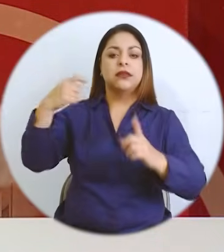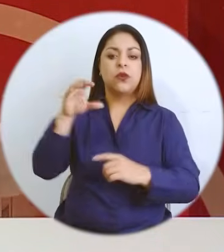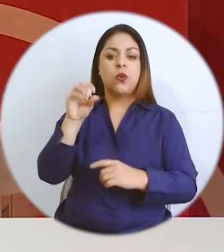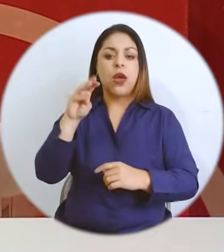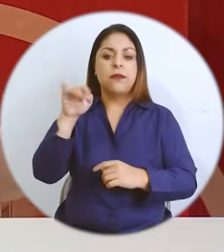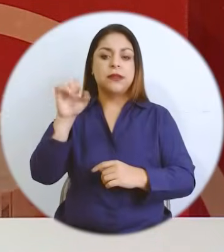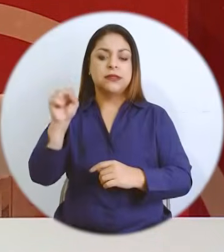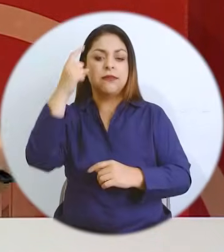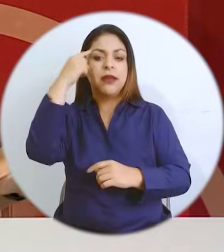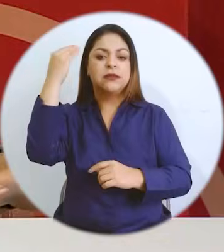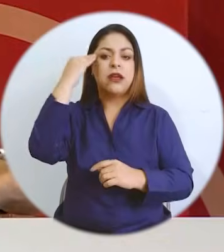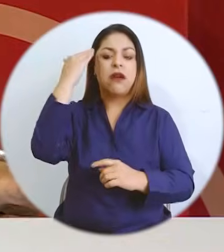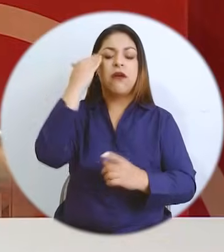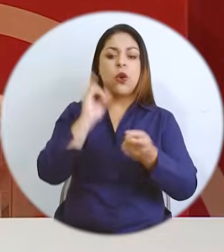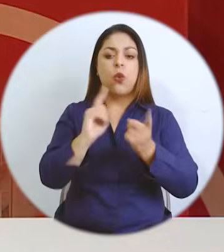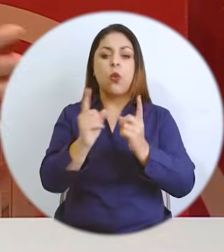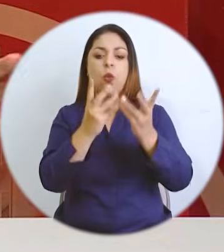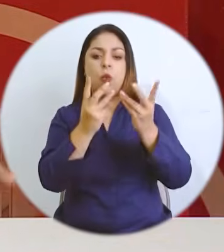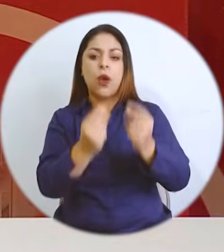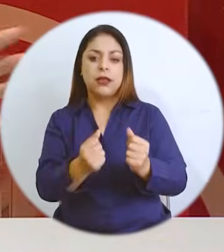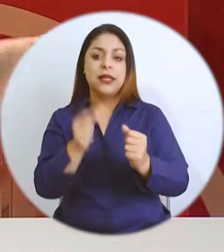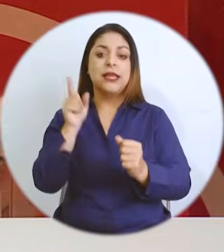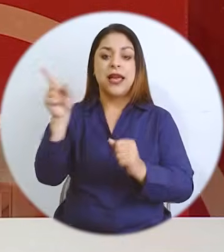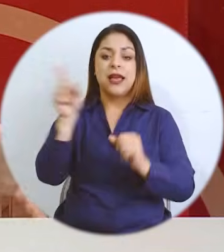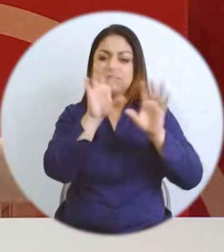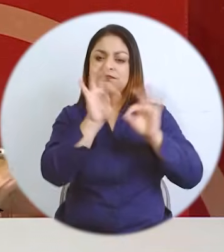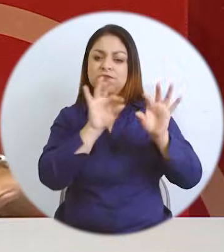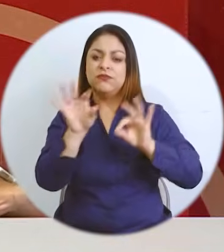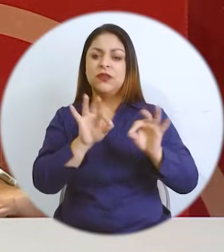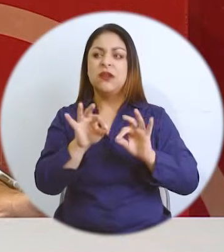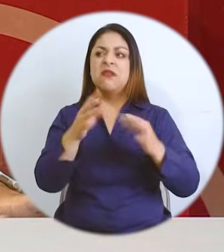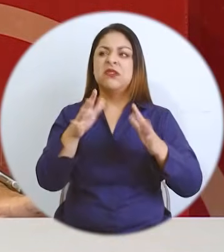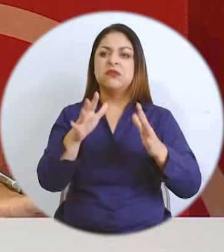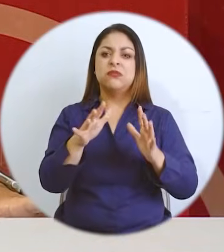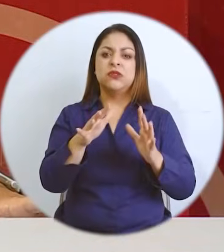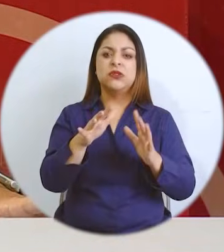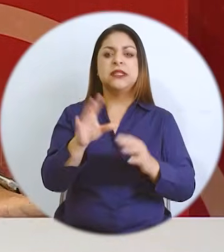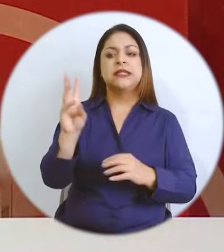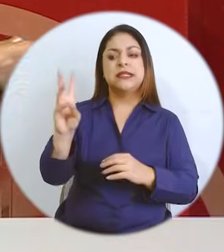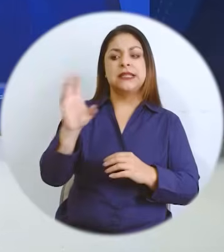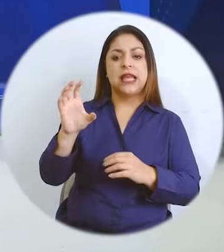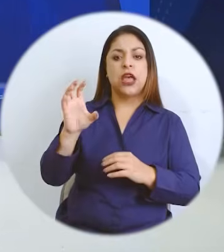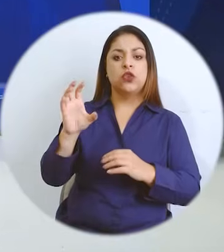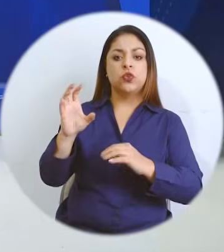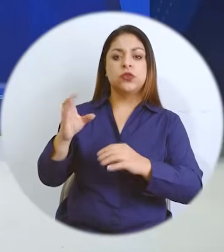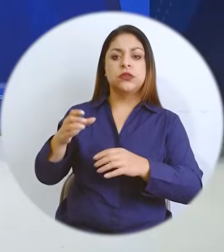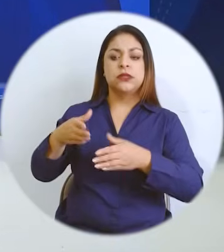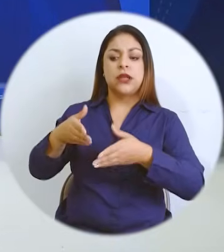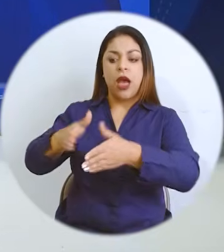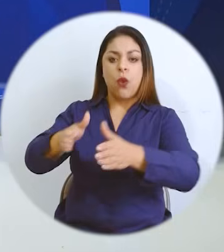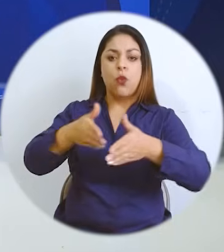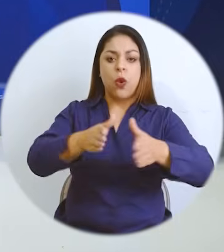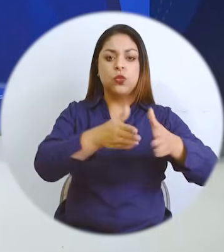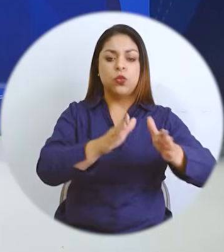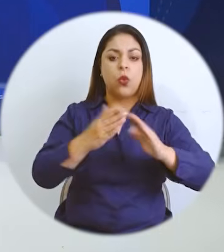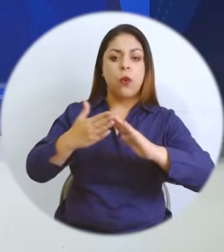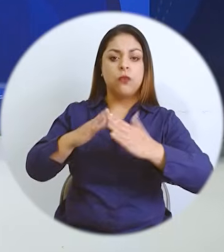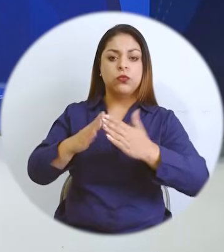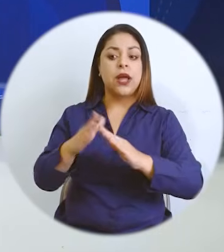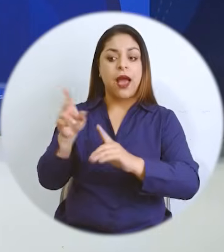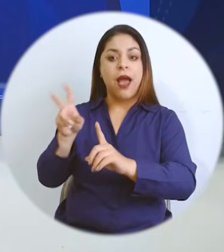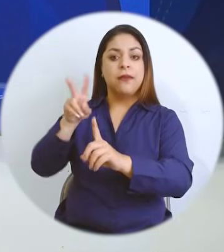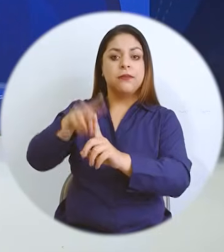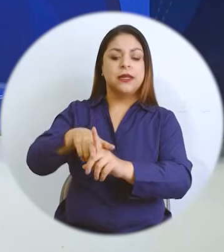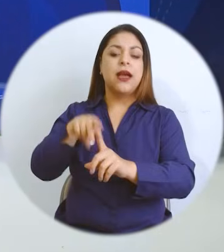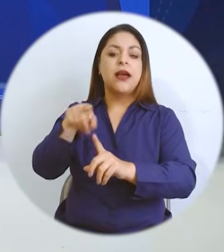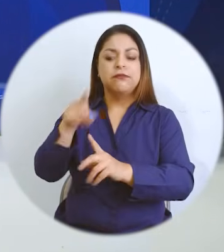que selecciona de los 1.300 aproximadamente unos 600 acueductos comunales a los que les aplica directamente un análisis de calidad,